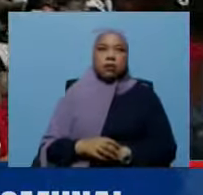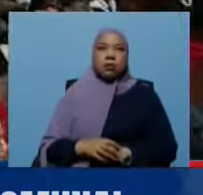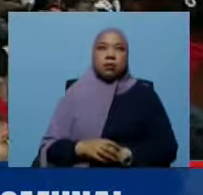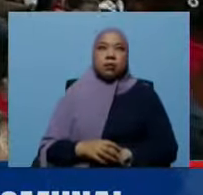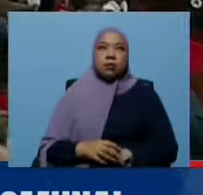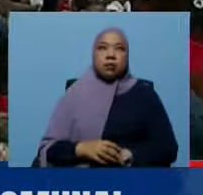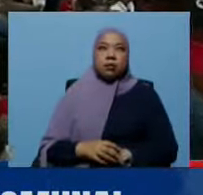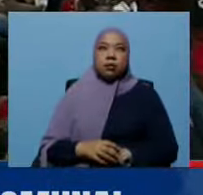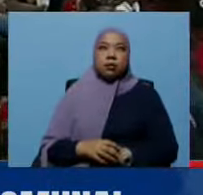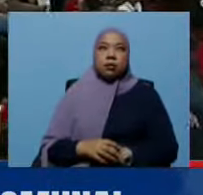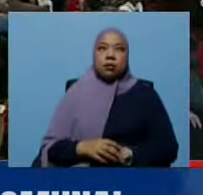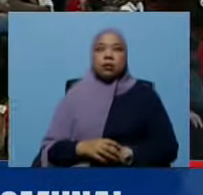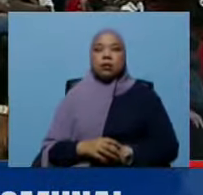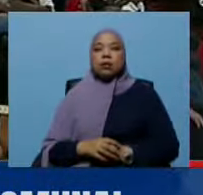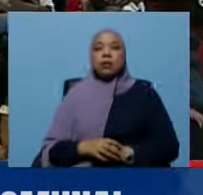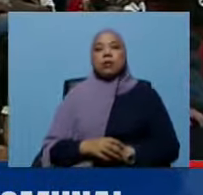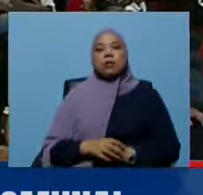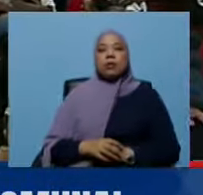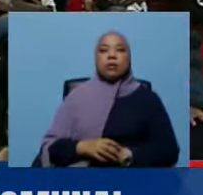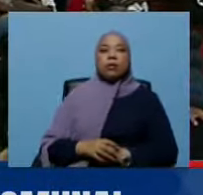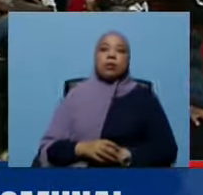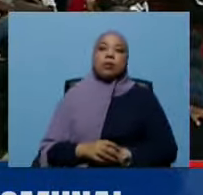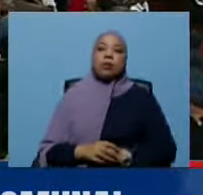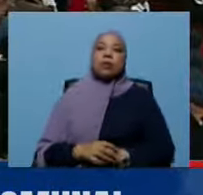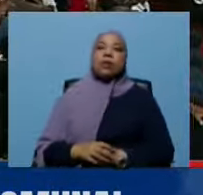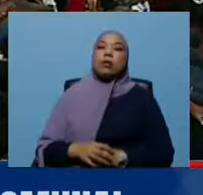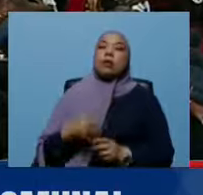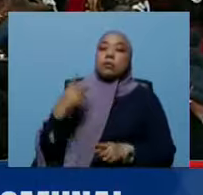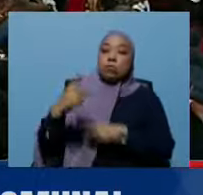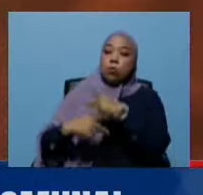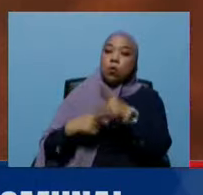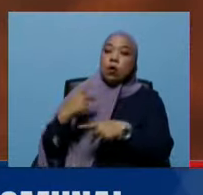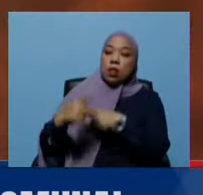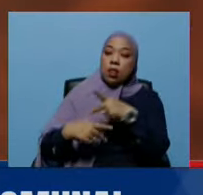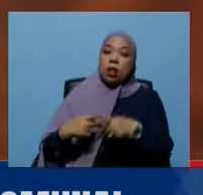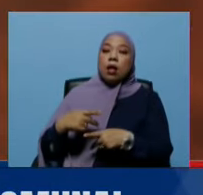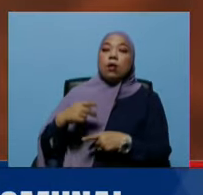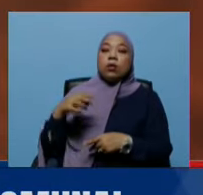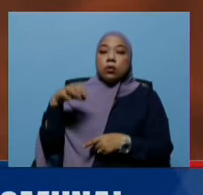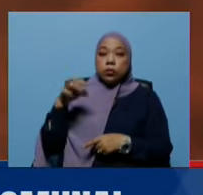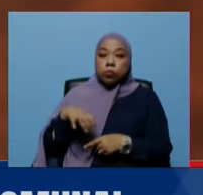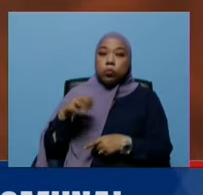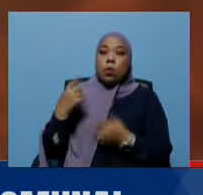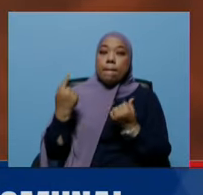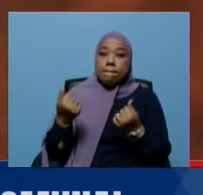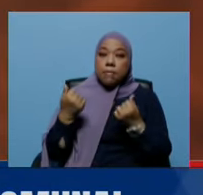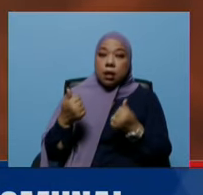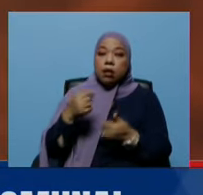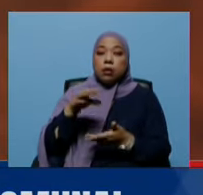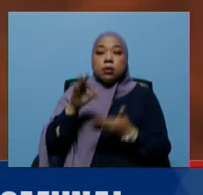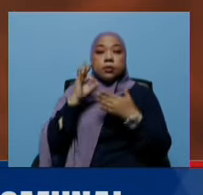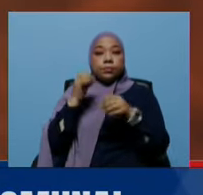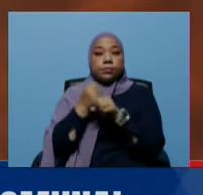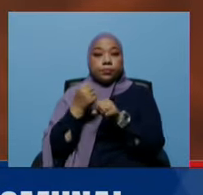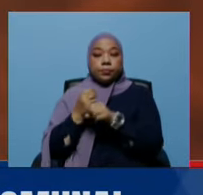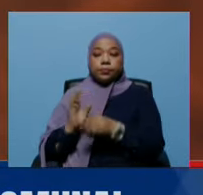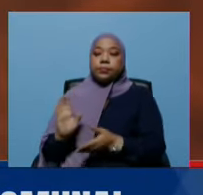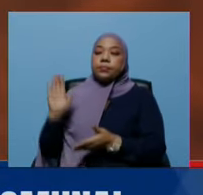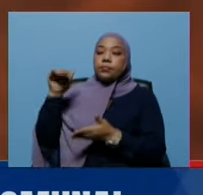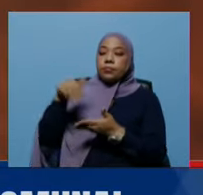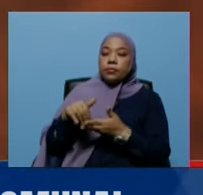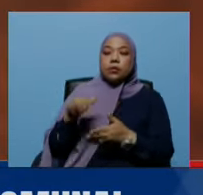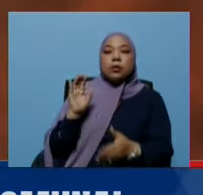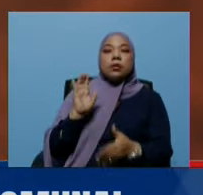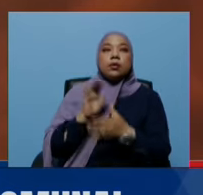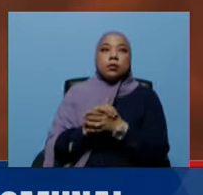Es un rubro que se viene desarrollando con mucha fuerza en el estado Miranda, pero también en unas zonas del estado Aragua. Por acá están unos